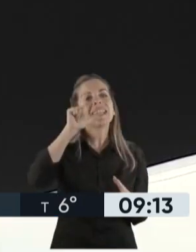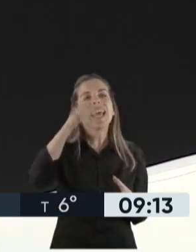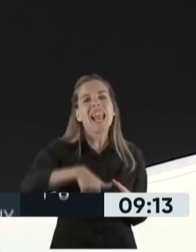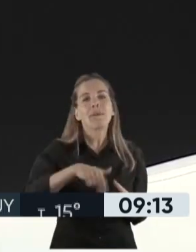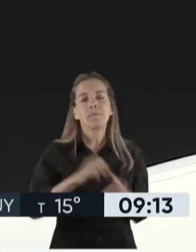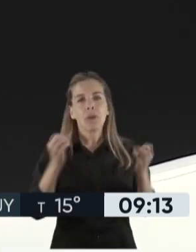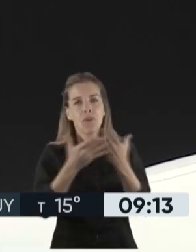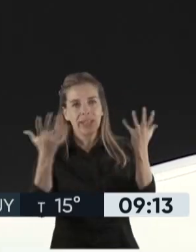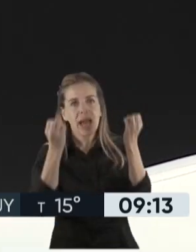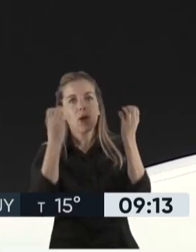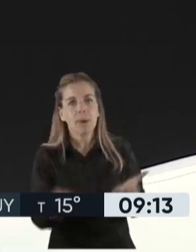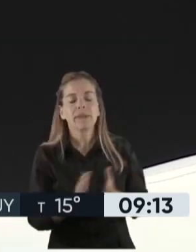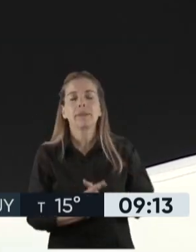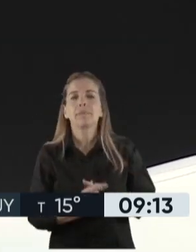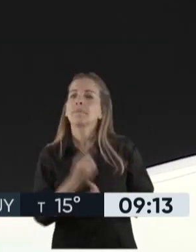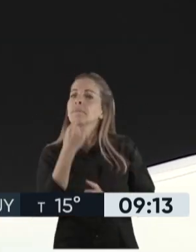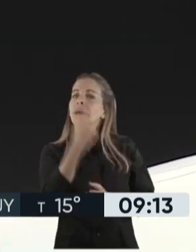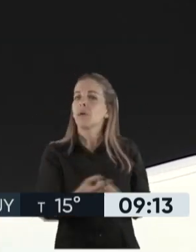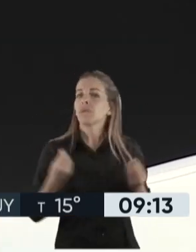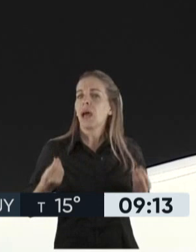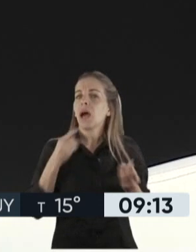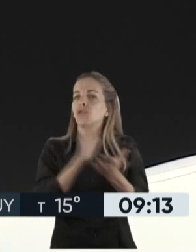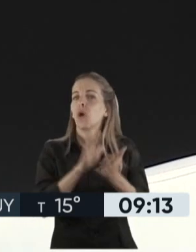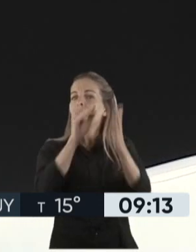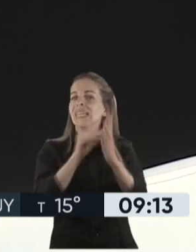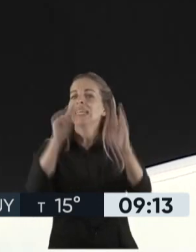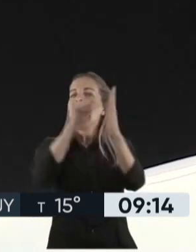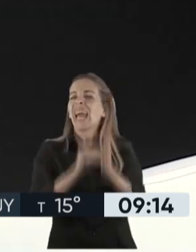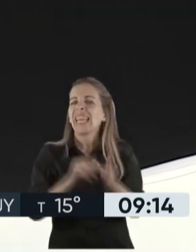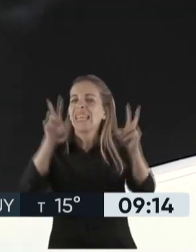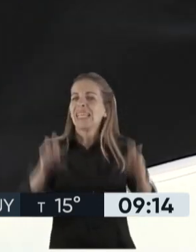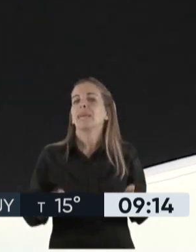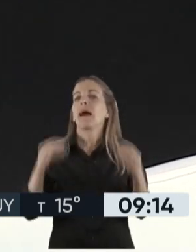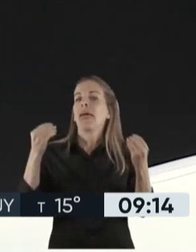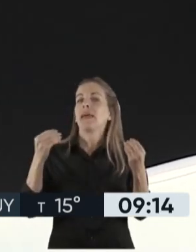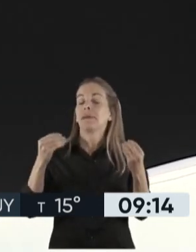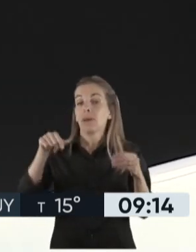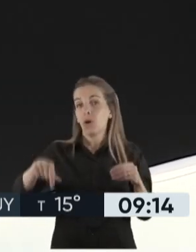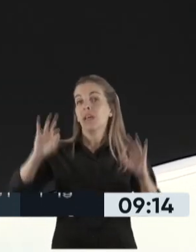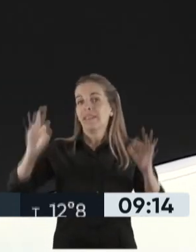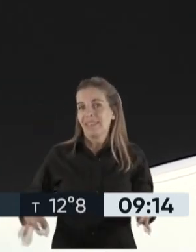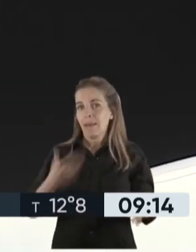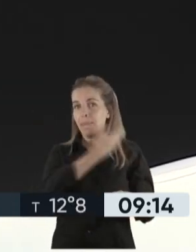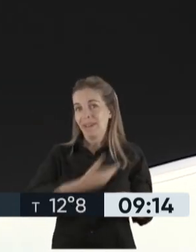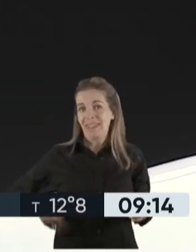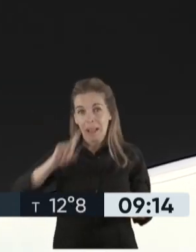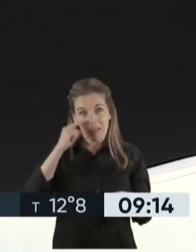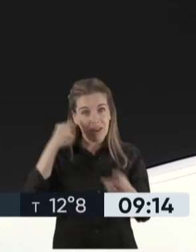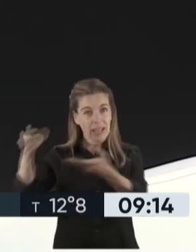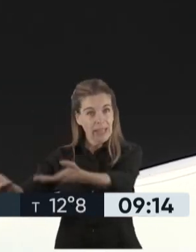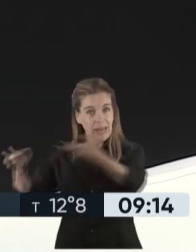va? Mi pregunta es sobre agenda internacional. Tengo entendido que hoy el presidente Alberto Fernández recibe a un enviado